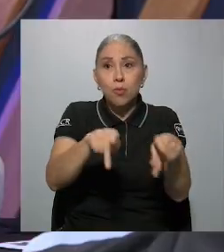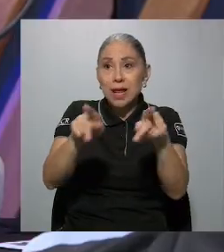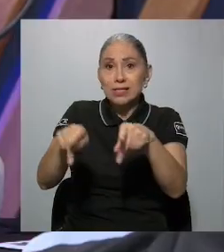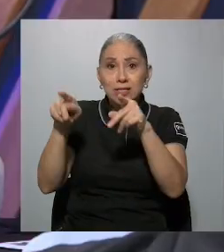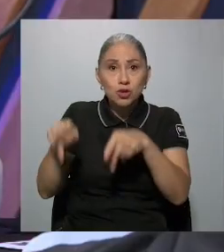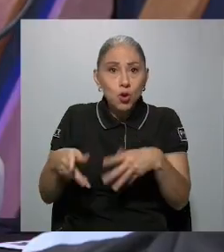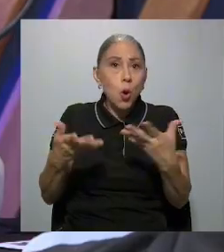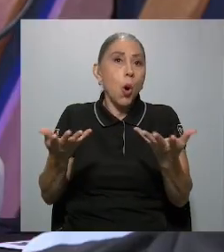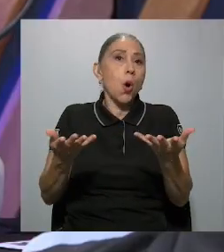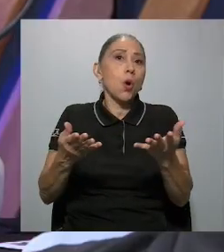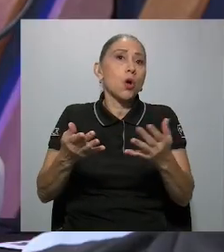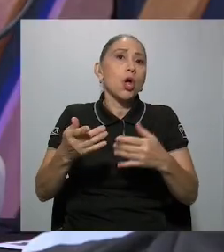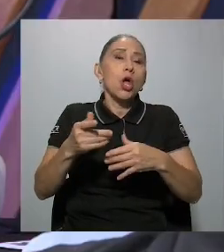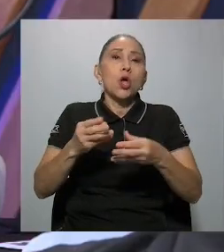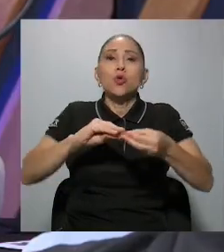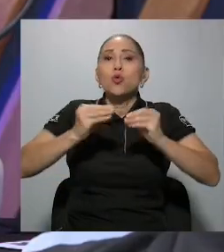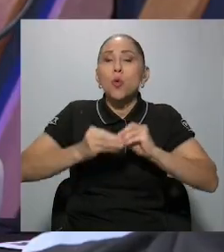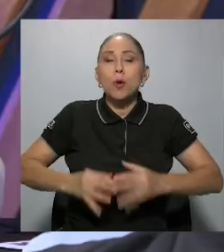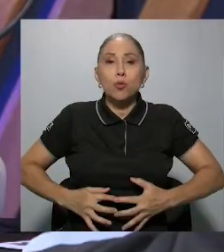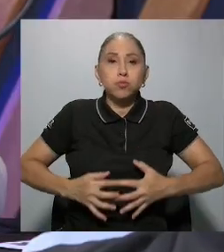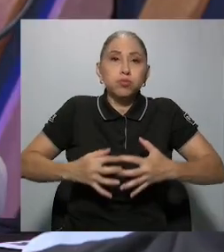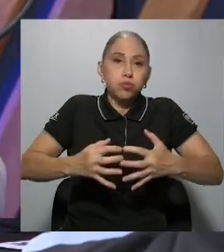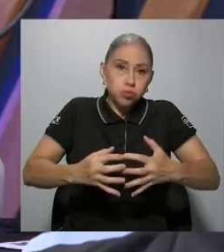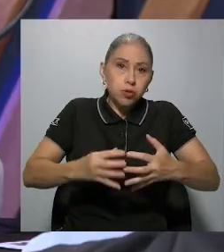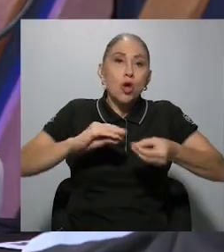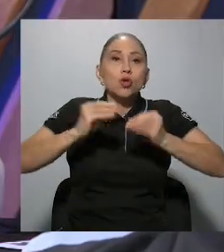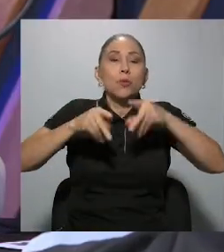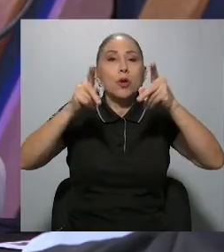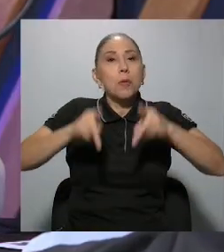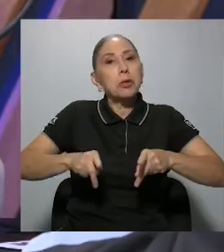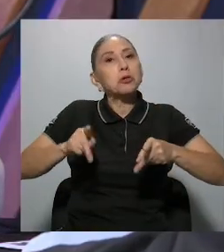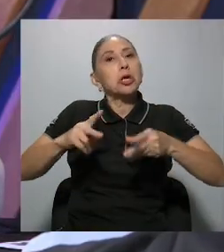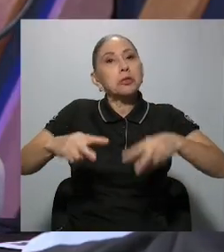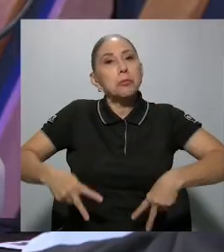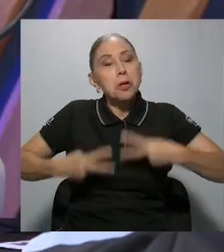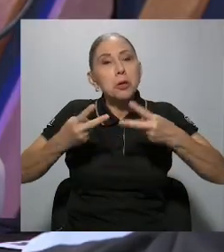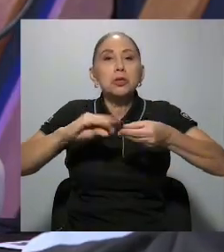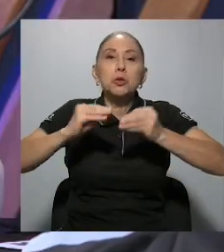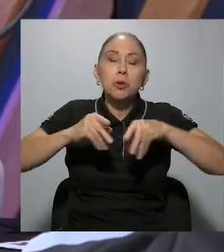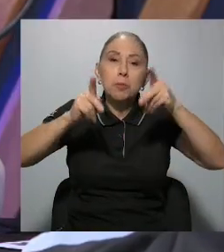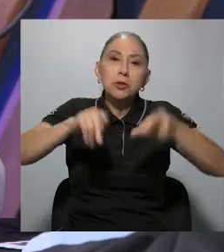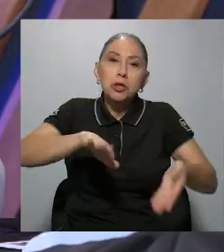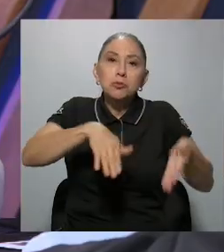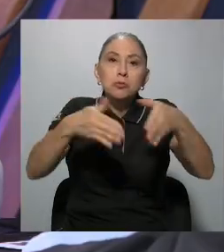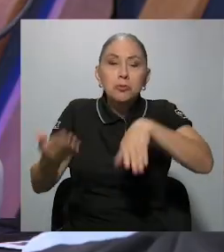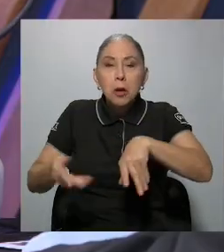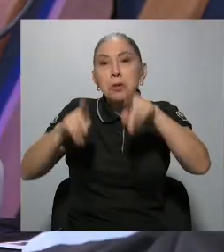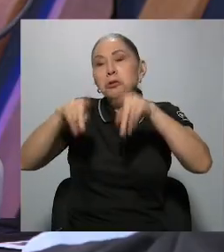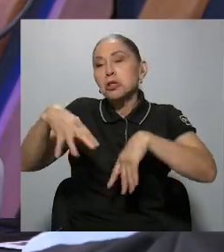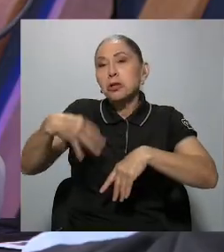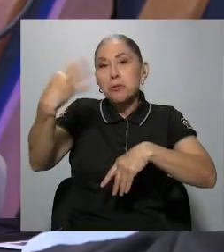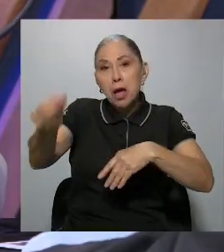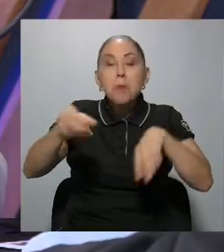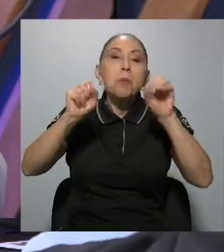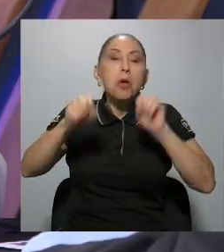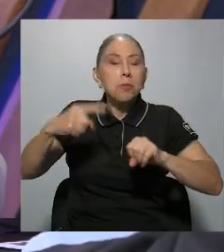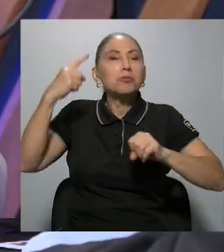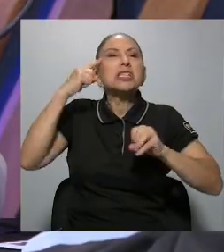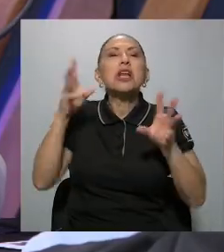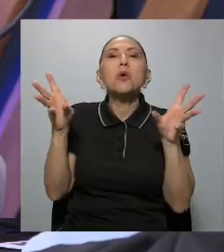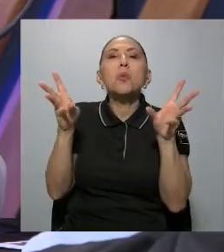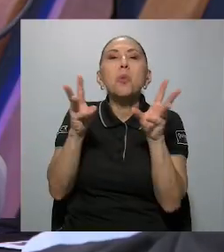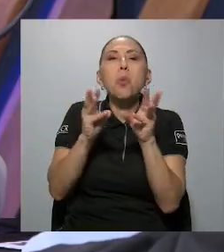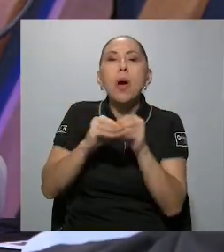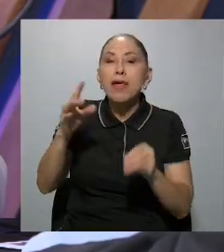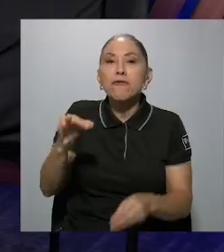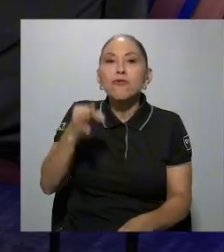cambio de la población, que son la fecundidad, la mortalidad y la migración, podemos hacer una estimación del